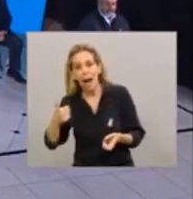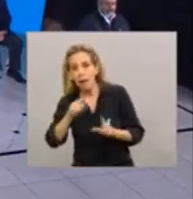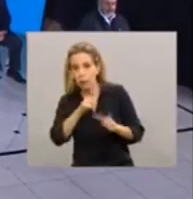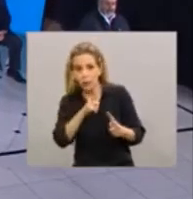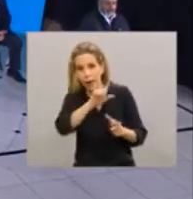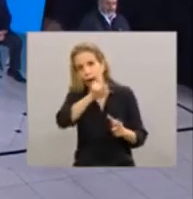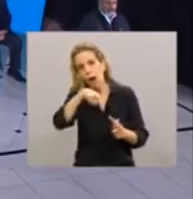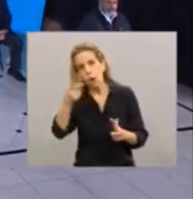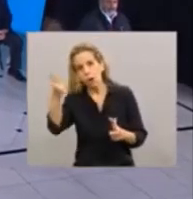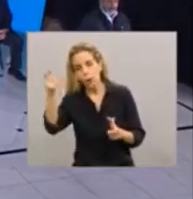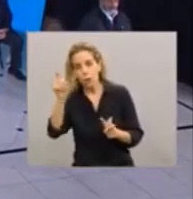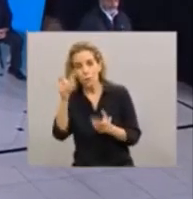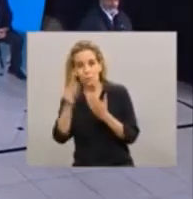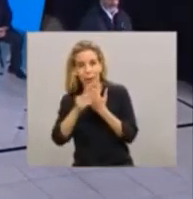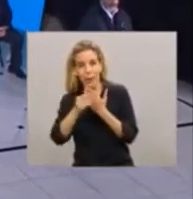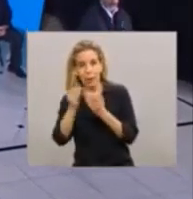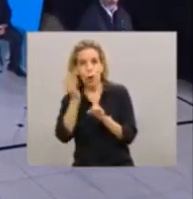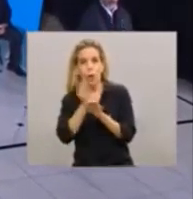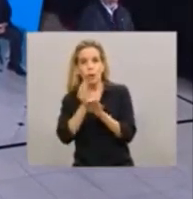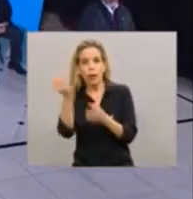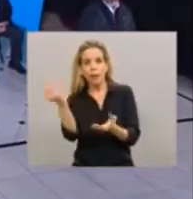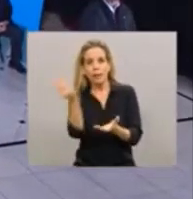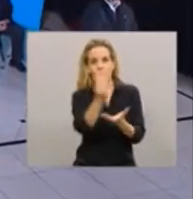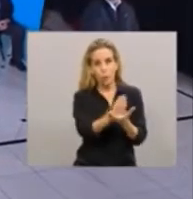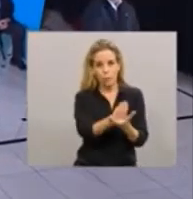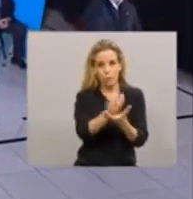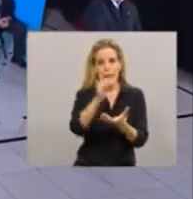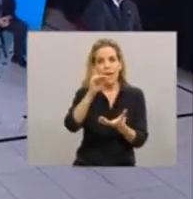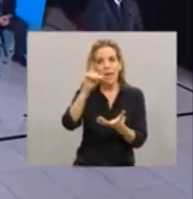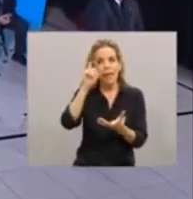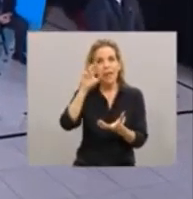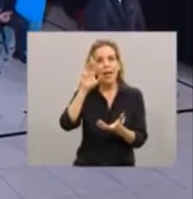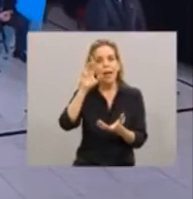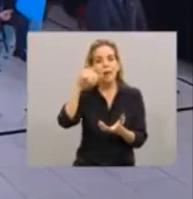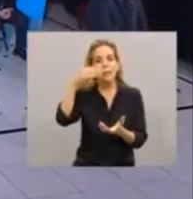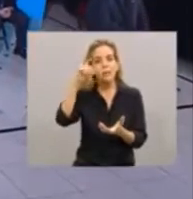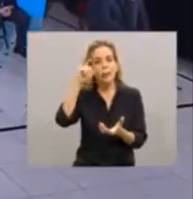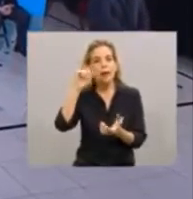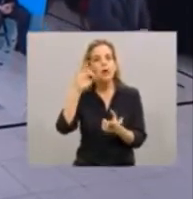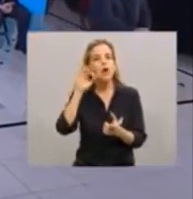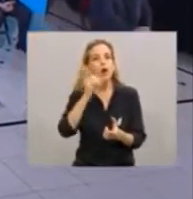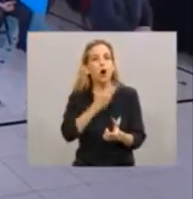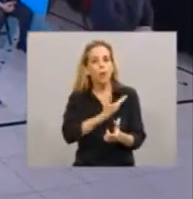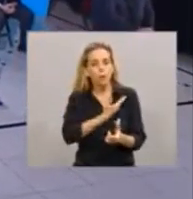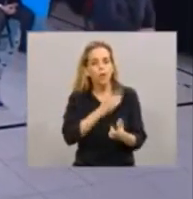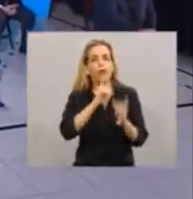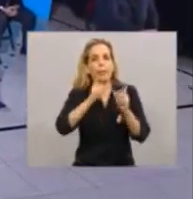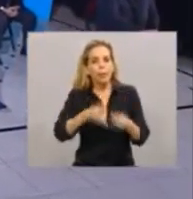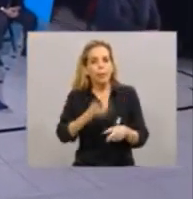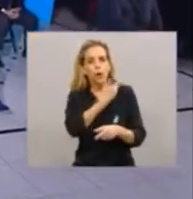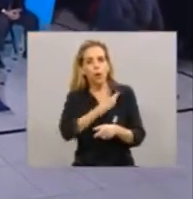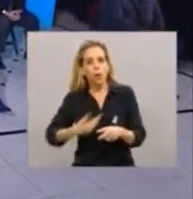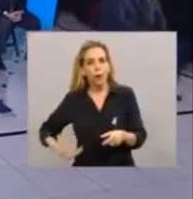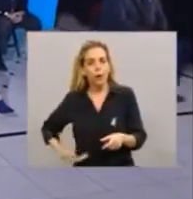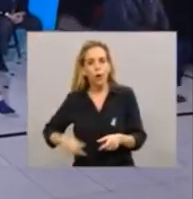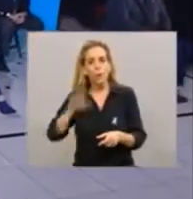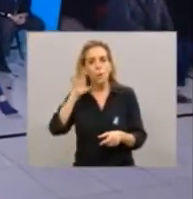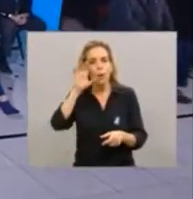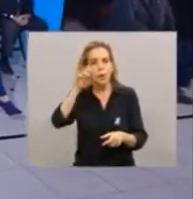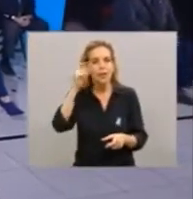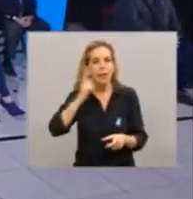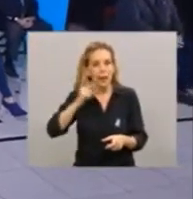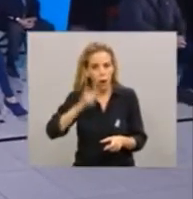de san luís y el ministro de educación pablo darme cof está el gobernador de la rioja ricardo